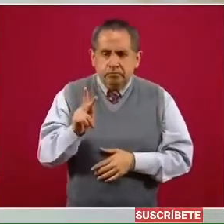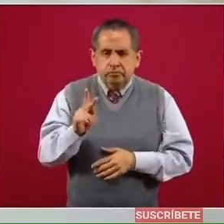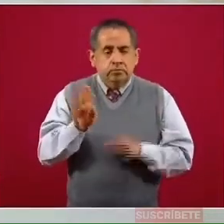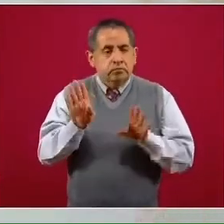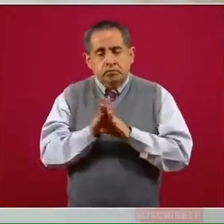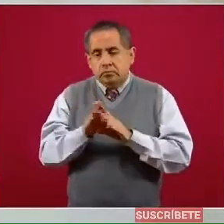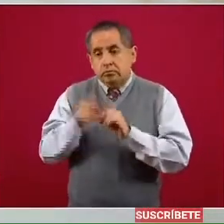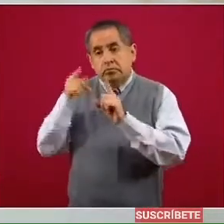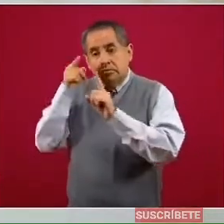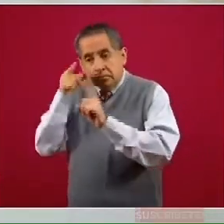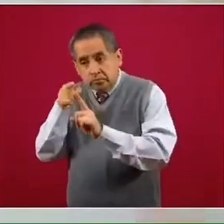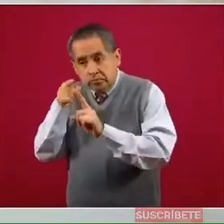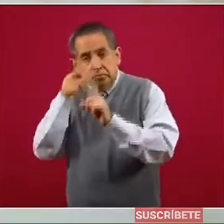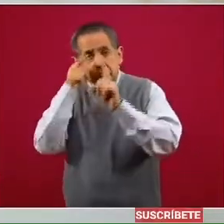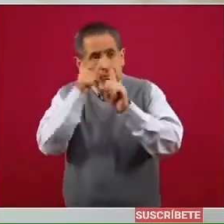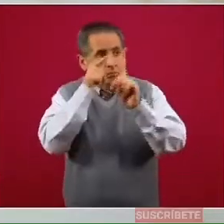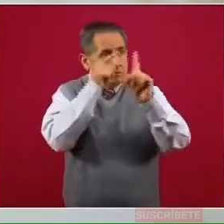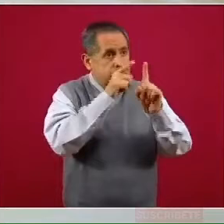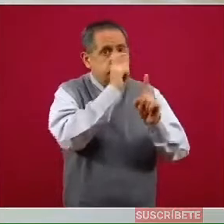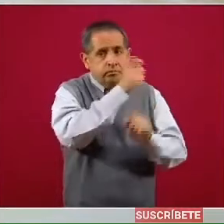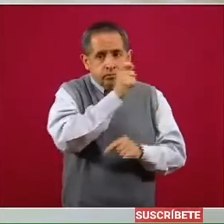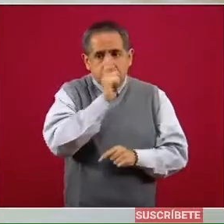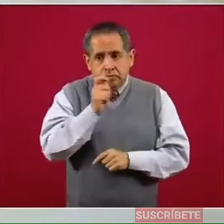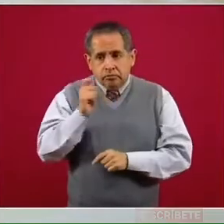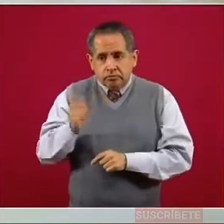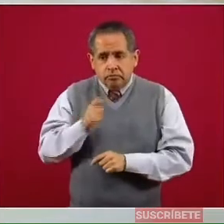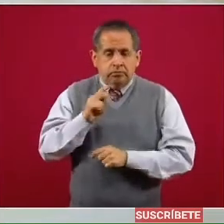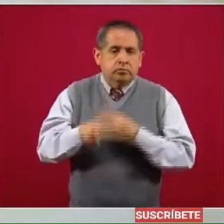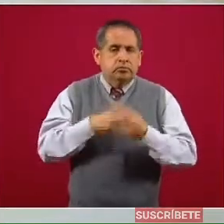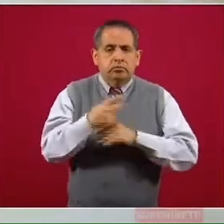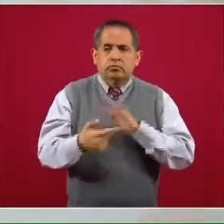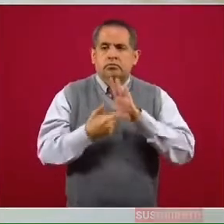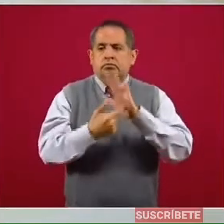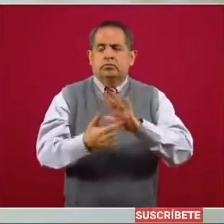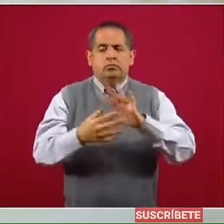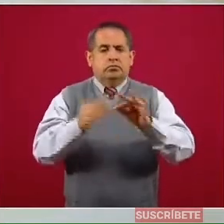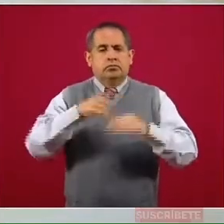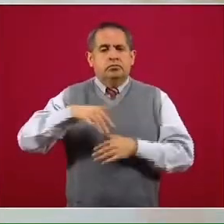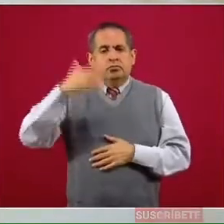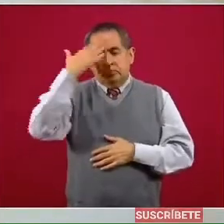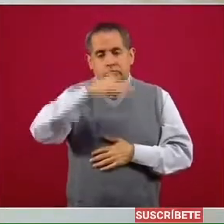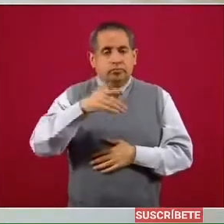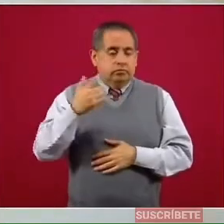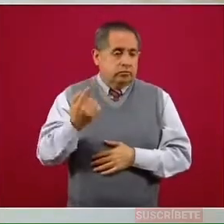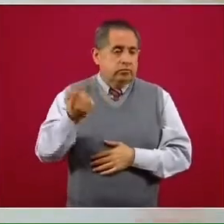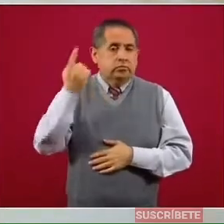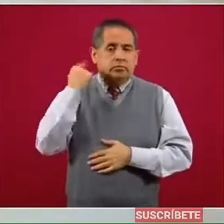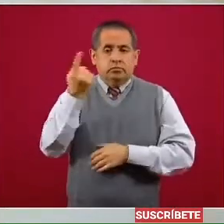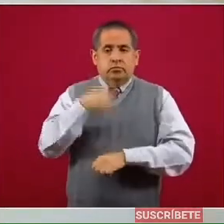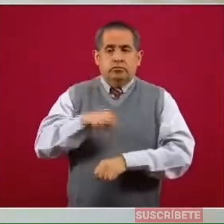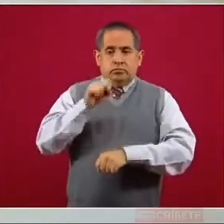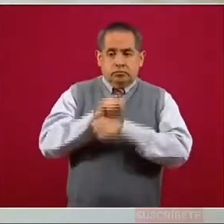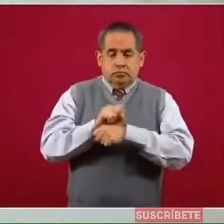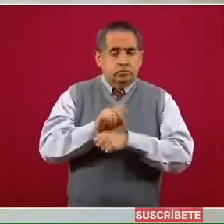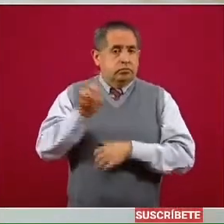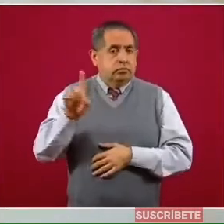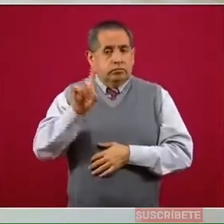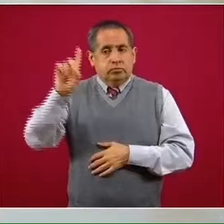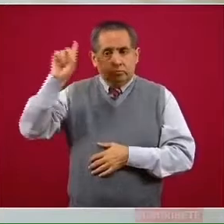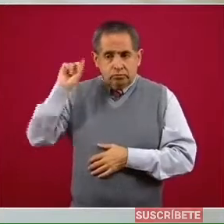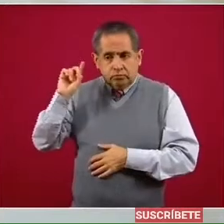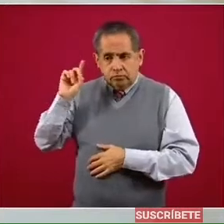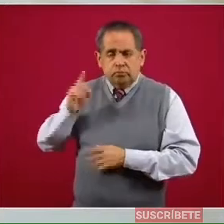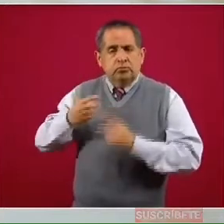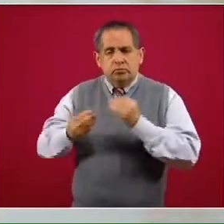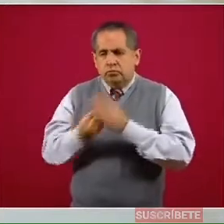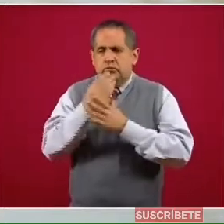lo que está ocurriendo en cada territorio. Como recordarán, desde la semana pasada, en domingo, iniciamos con